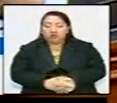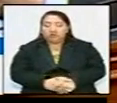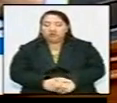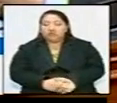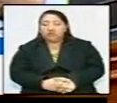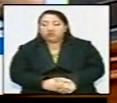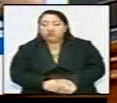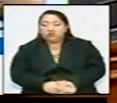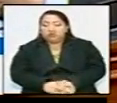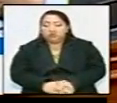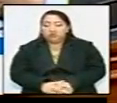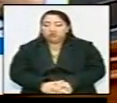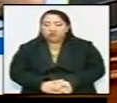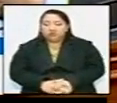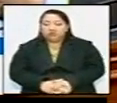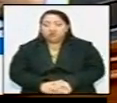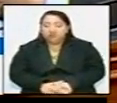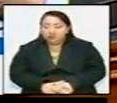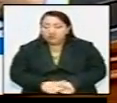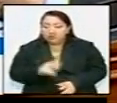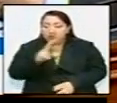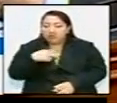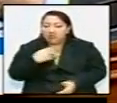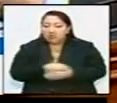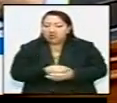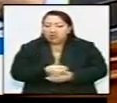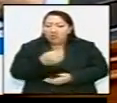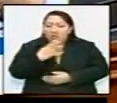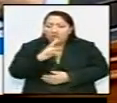$67,999 americanos. 2. Que pagué